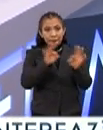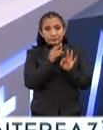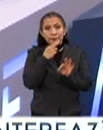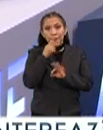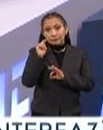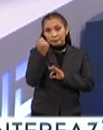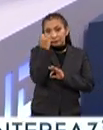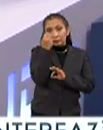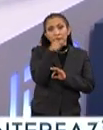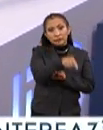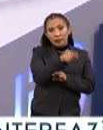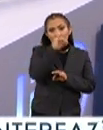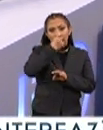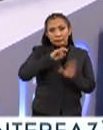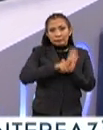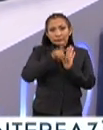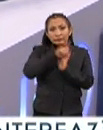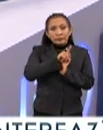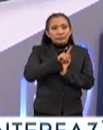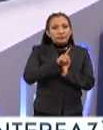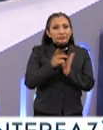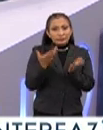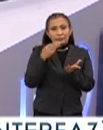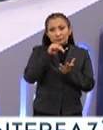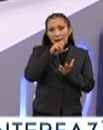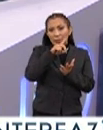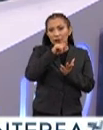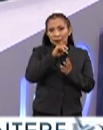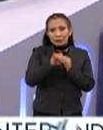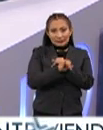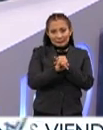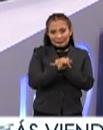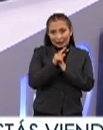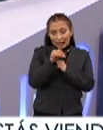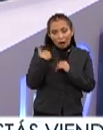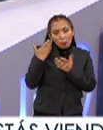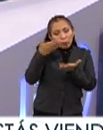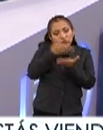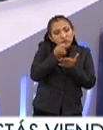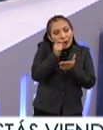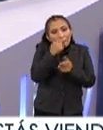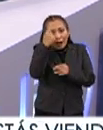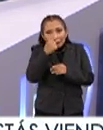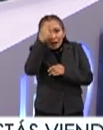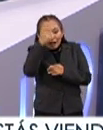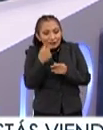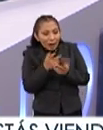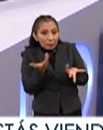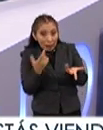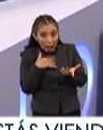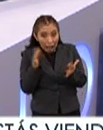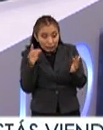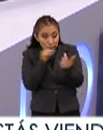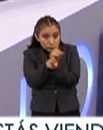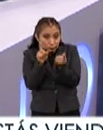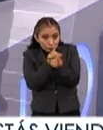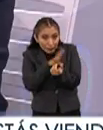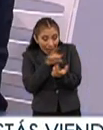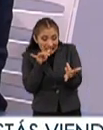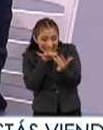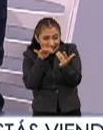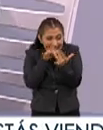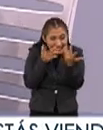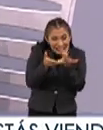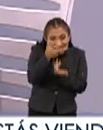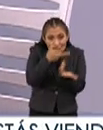el uso de la tecnología. Usted como jefe de Departamento de Medios Digitales, pues permite acercarnos de forma mucho más dinámica. Hay interacción, se puede interactuar, se